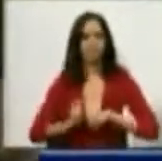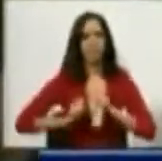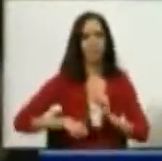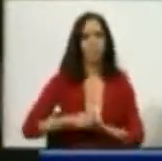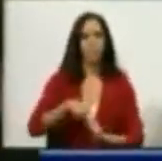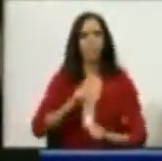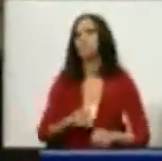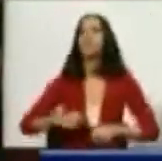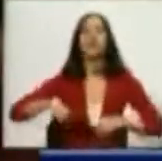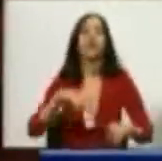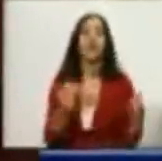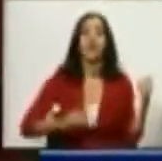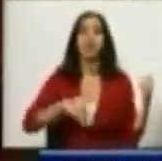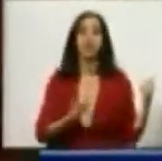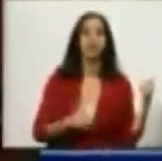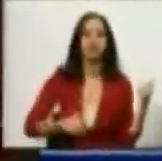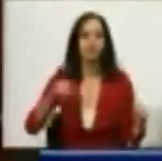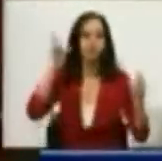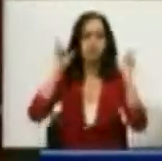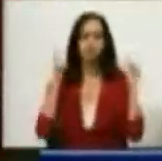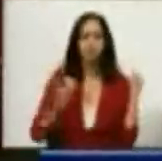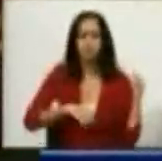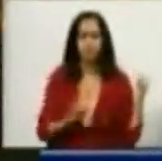la guitarra